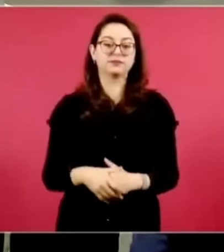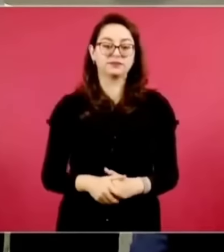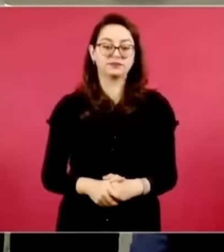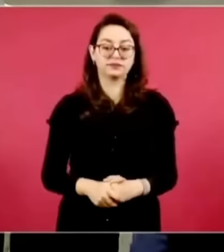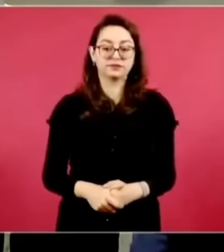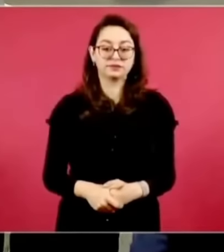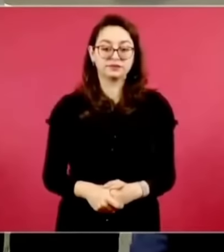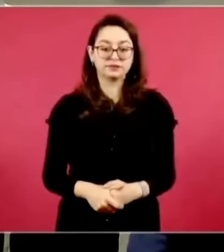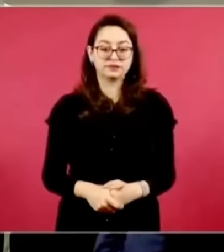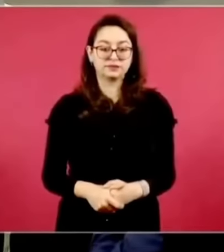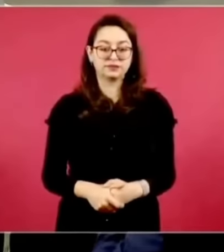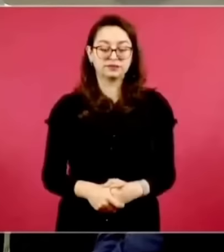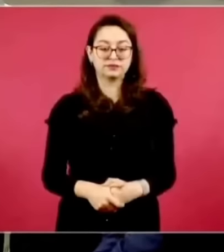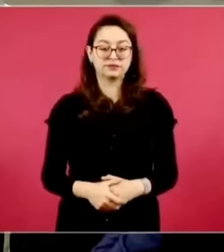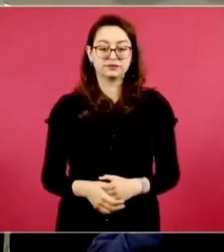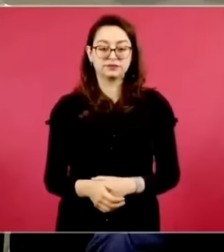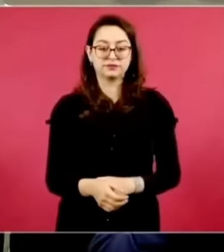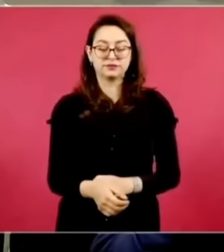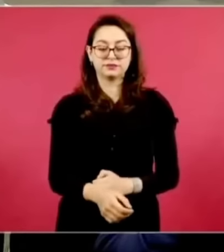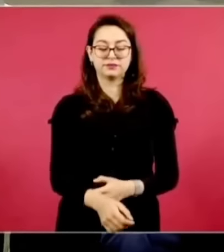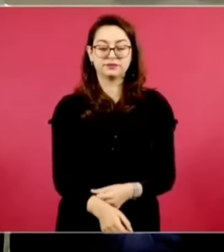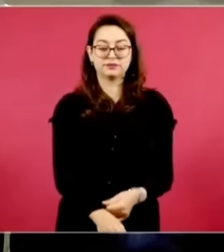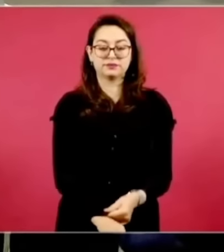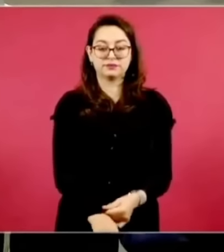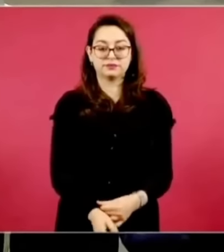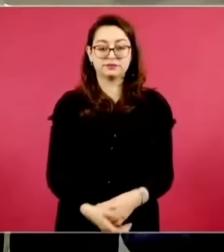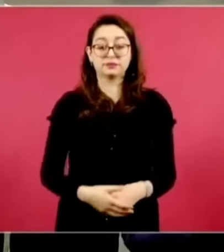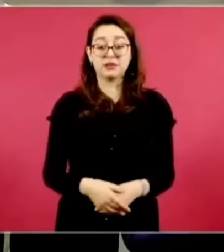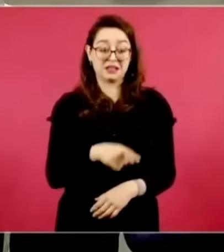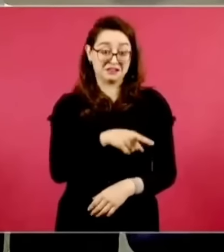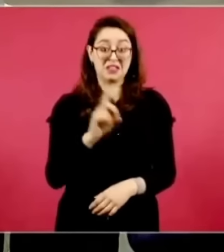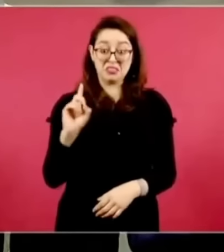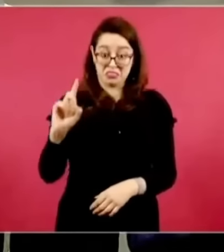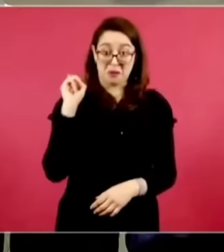escucha Ese fue El orador